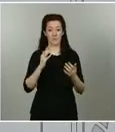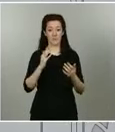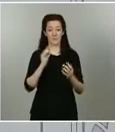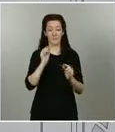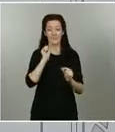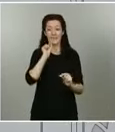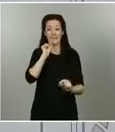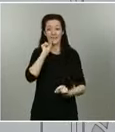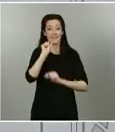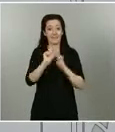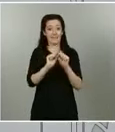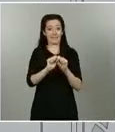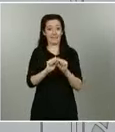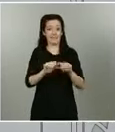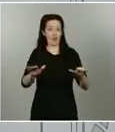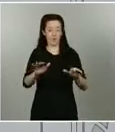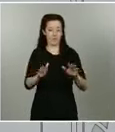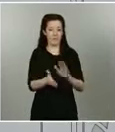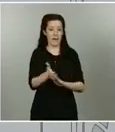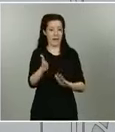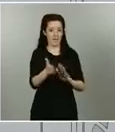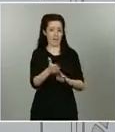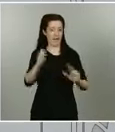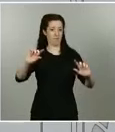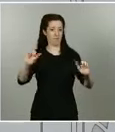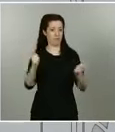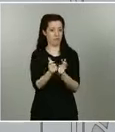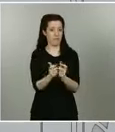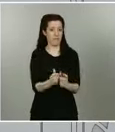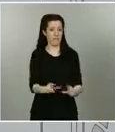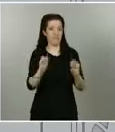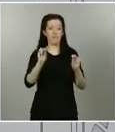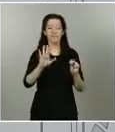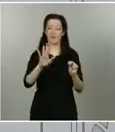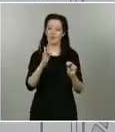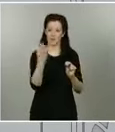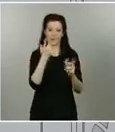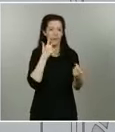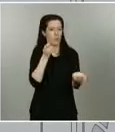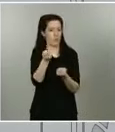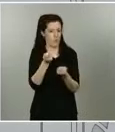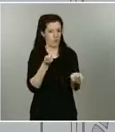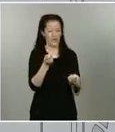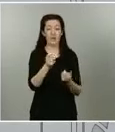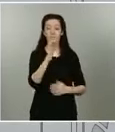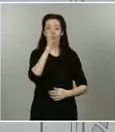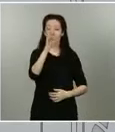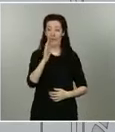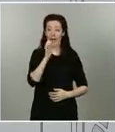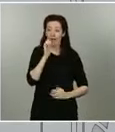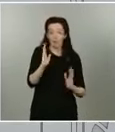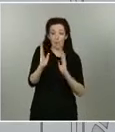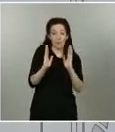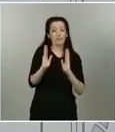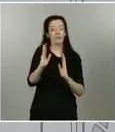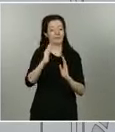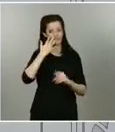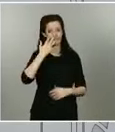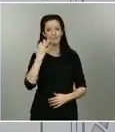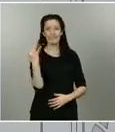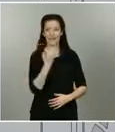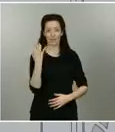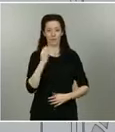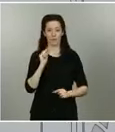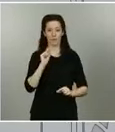pero que tenemos que terminar de controlar y que estamos en un riesgo todavía importante de repunte. Yo creo que esto se puede valorar con las informaciones